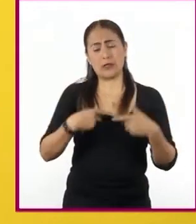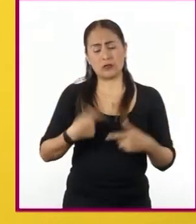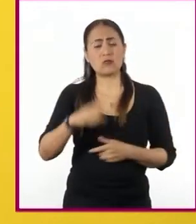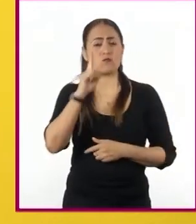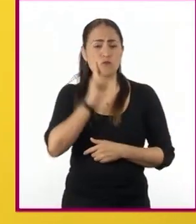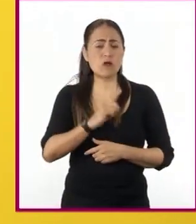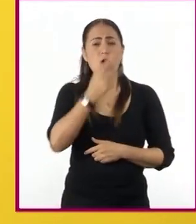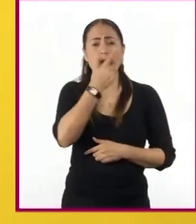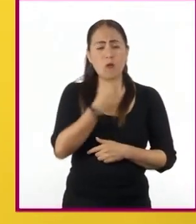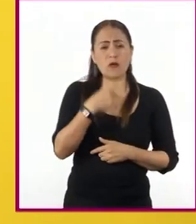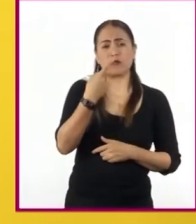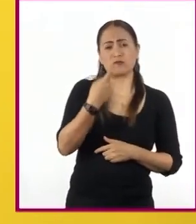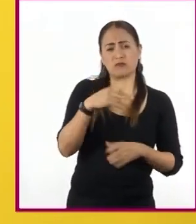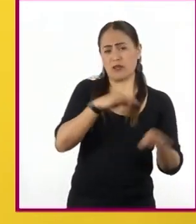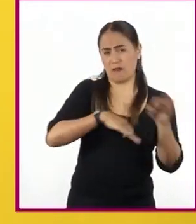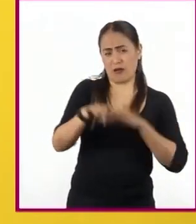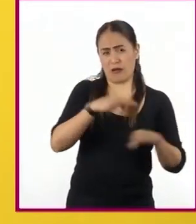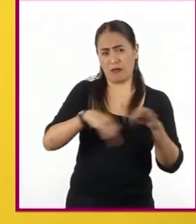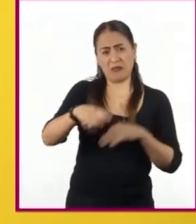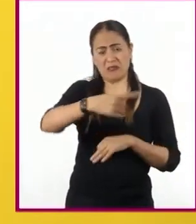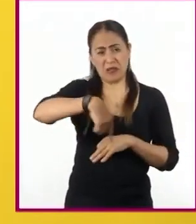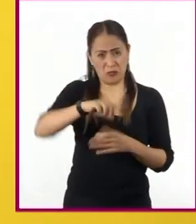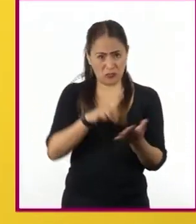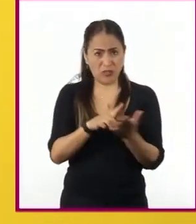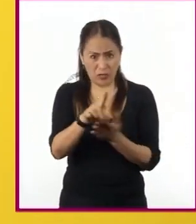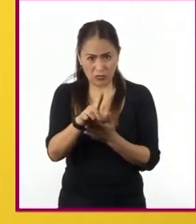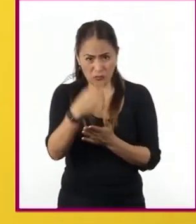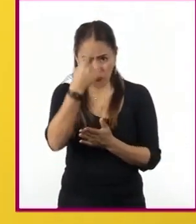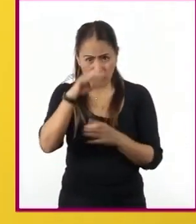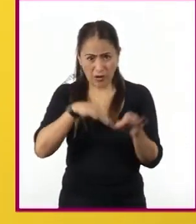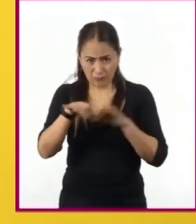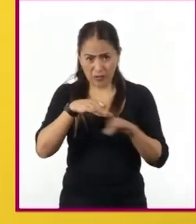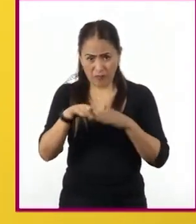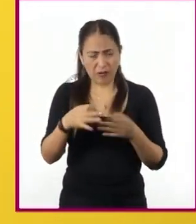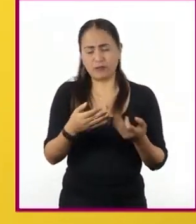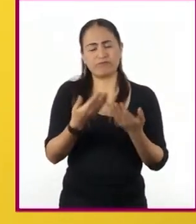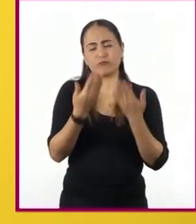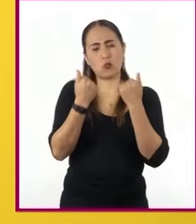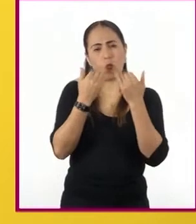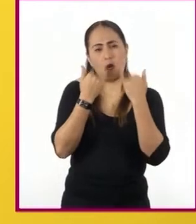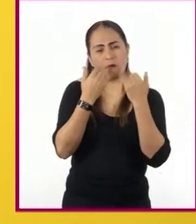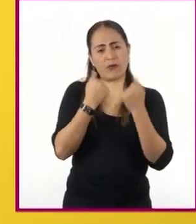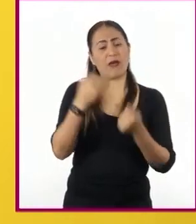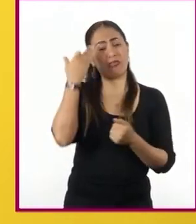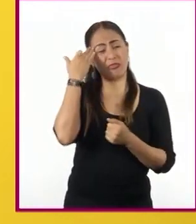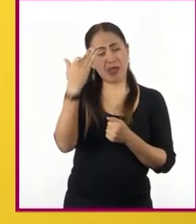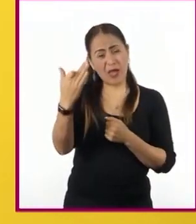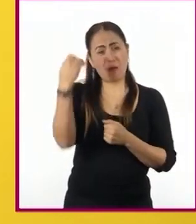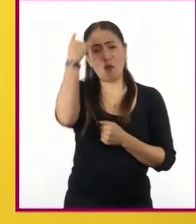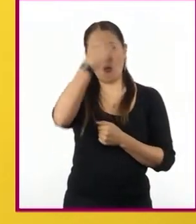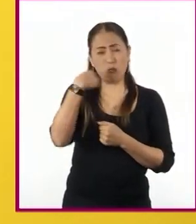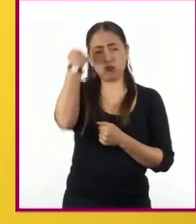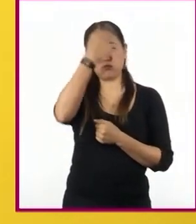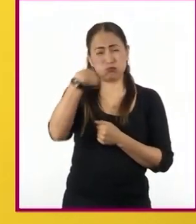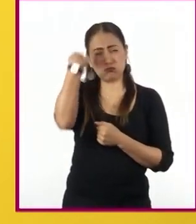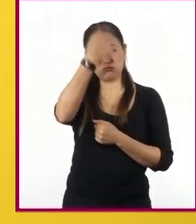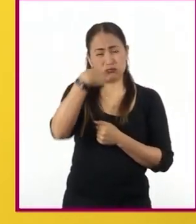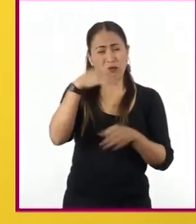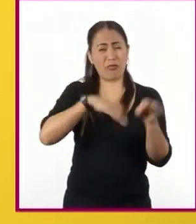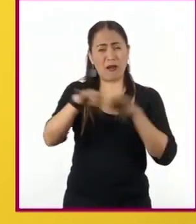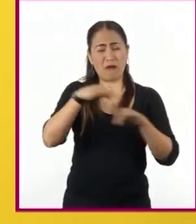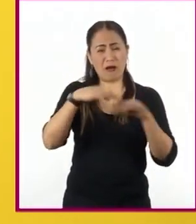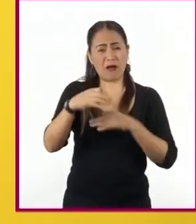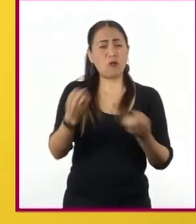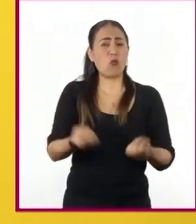los trabajadores, pues no tenían derechos laborales. Las jornadas de trabajo eran larguísimas, a menudo hasta de 15 horas.